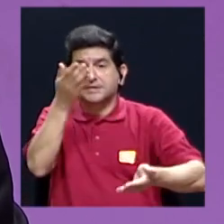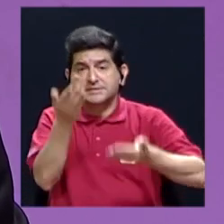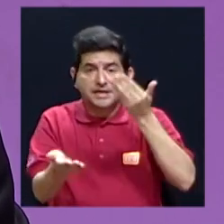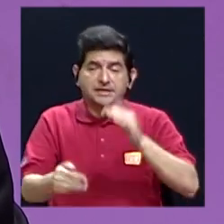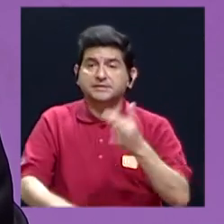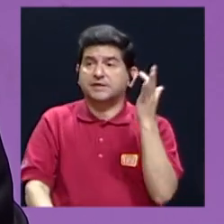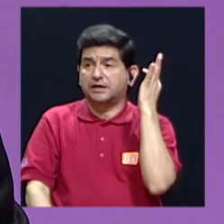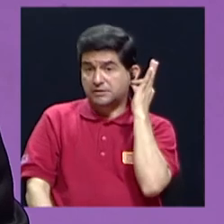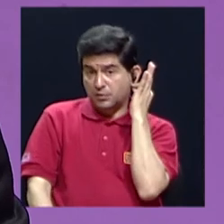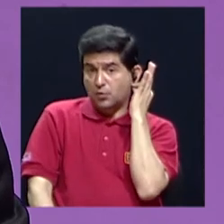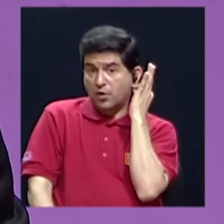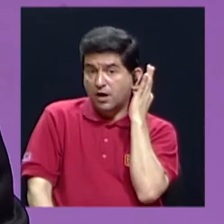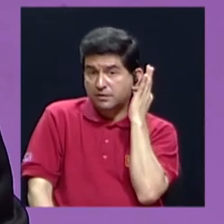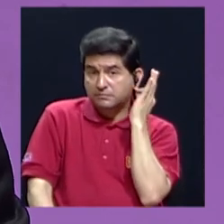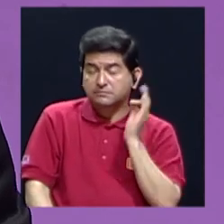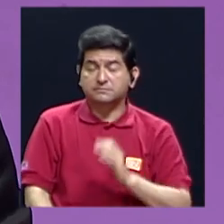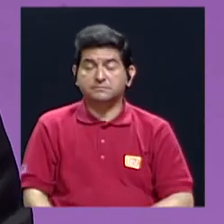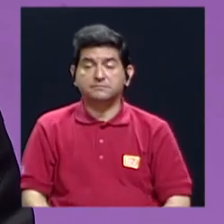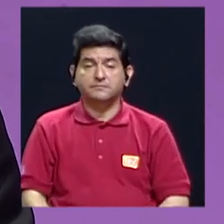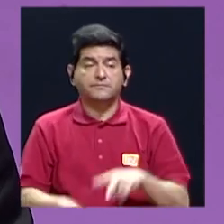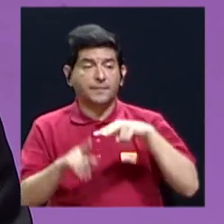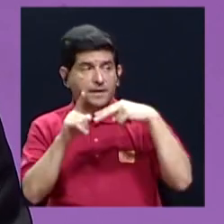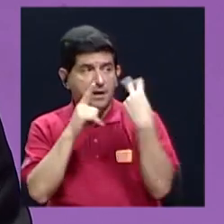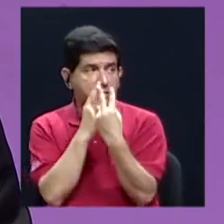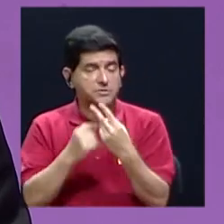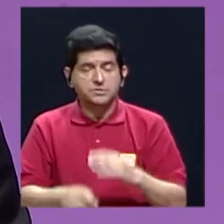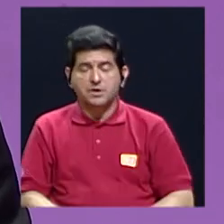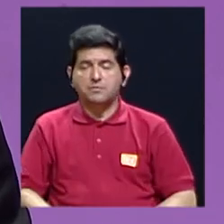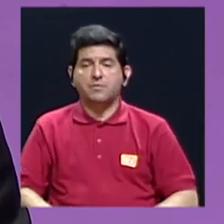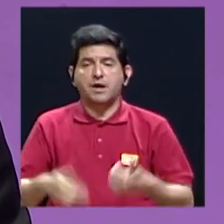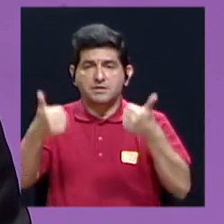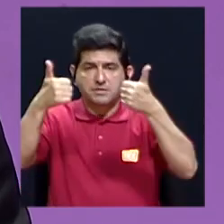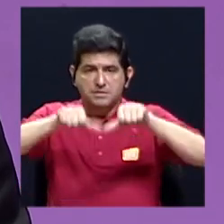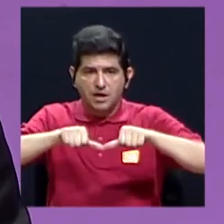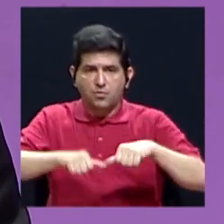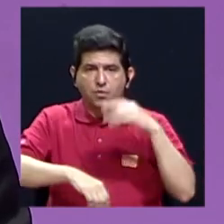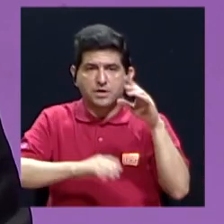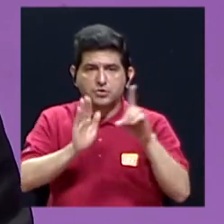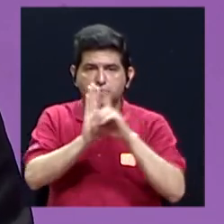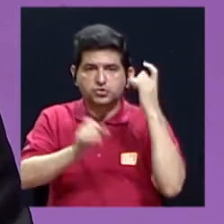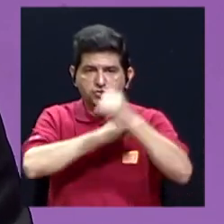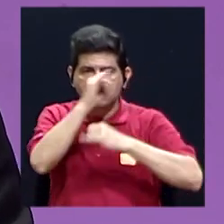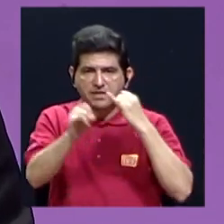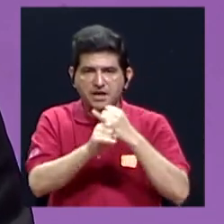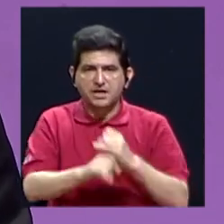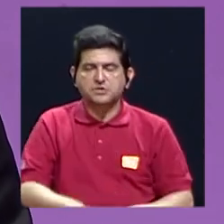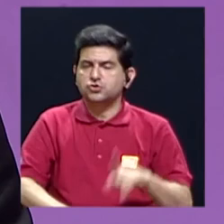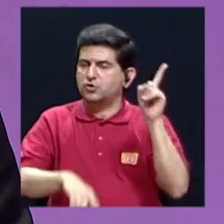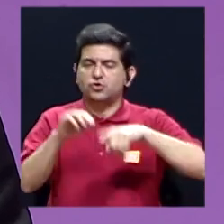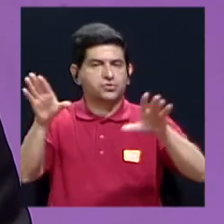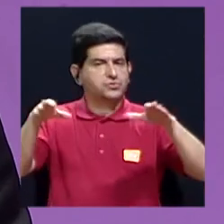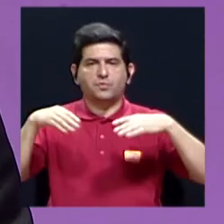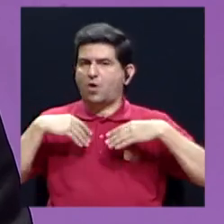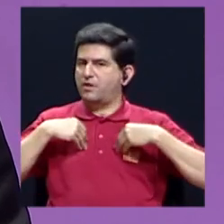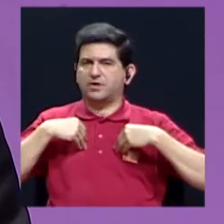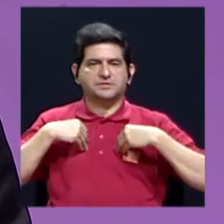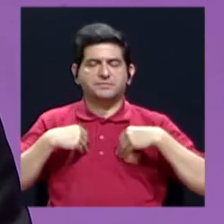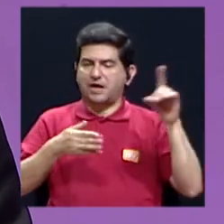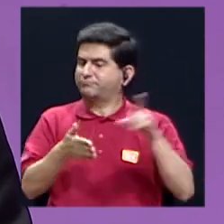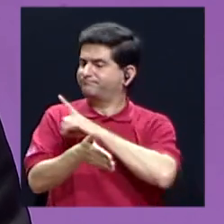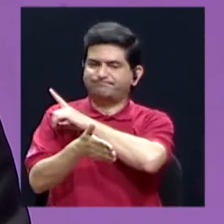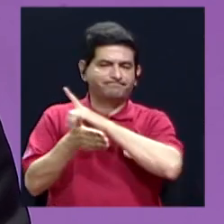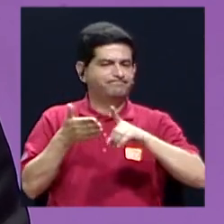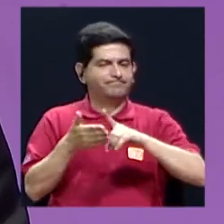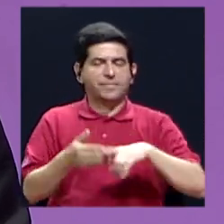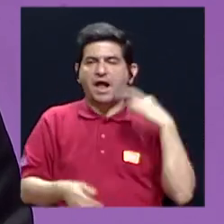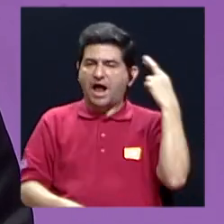a la mujer, ¿verdad? Y desde el punto de vista de los tratados de derechos internacionales es admisible, inadmisible, ¿no?, una discriminación